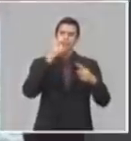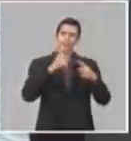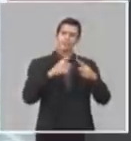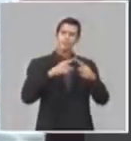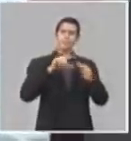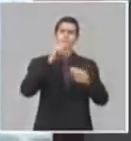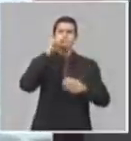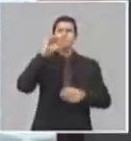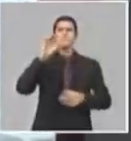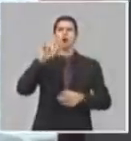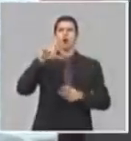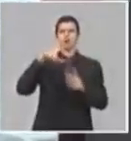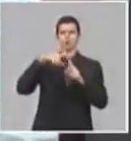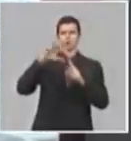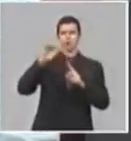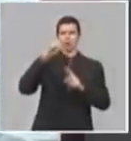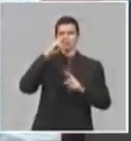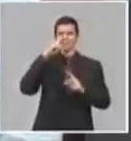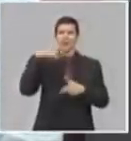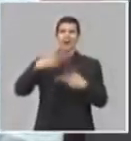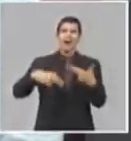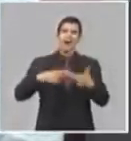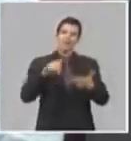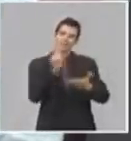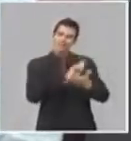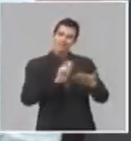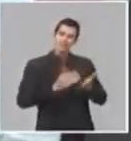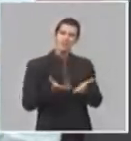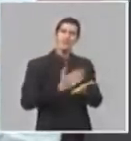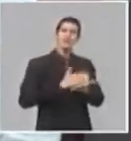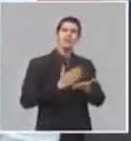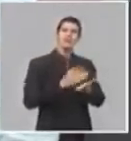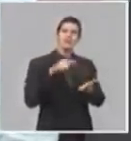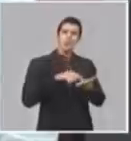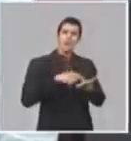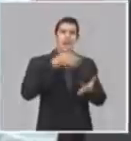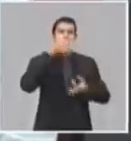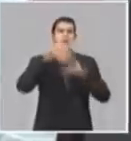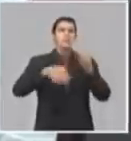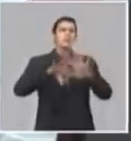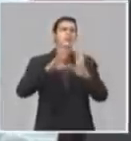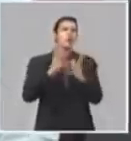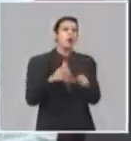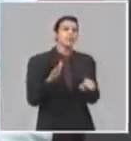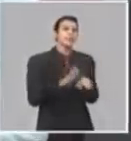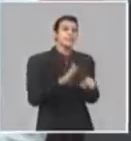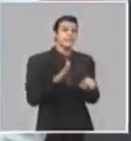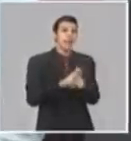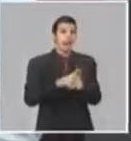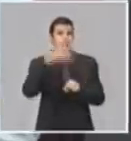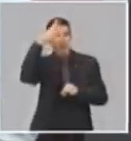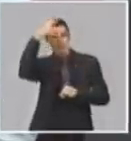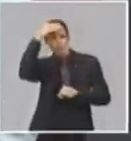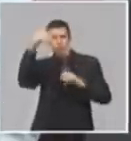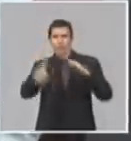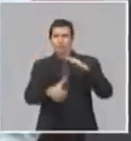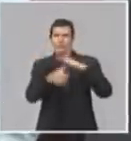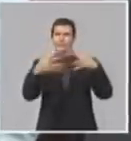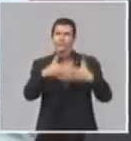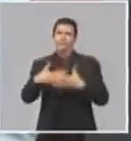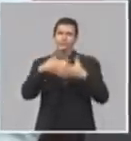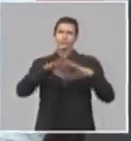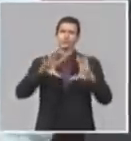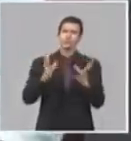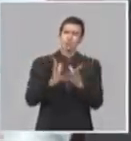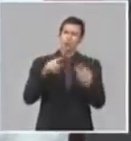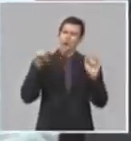sobre otros gobiernos, cómo hay un apoyo desembozado a golpes de Estado e intentos de golpes de Estado, injerencia,